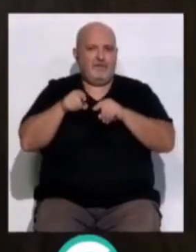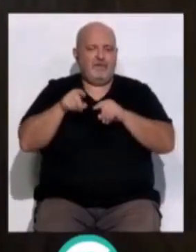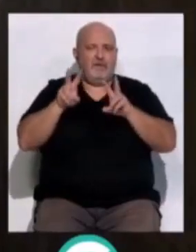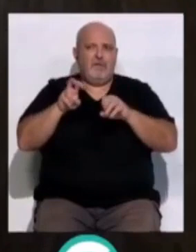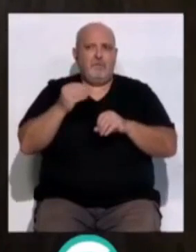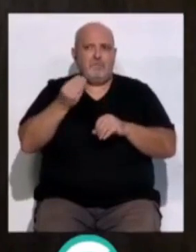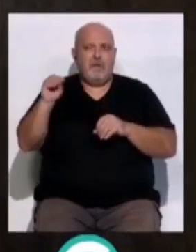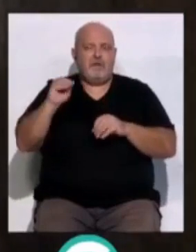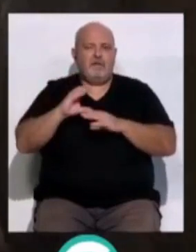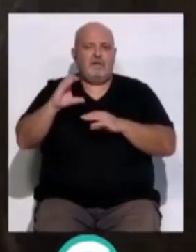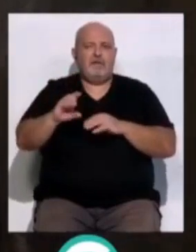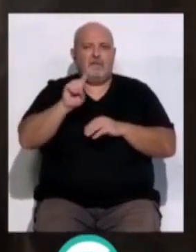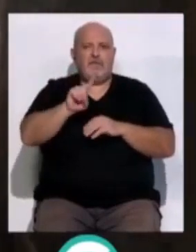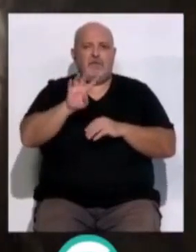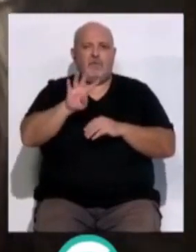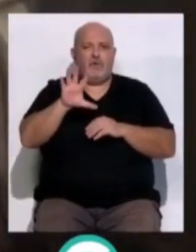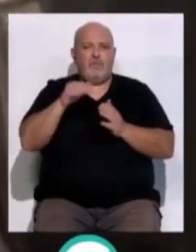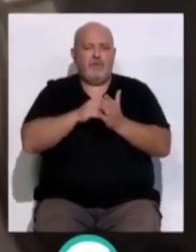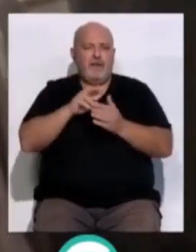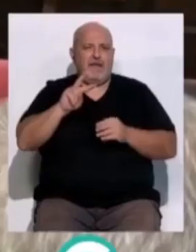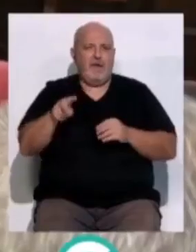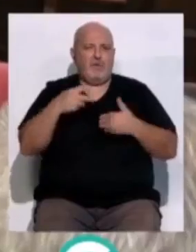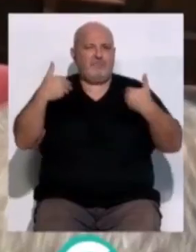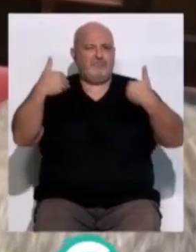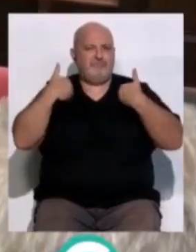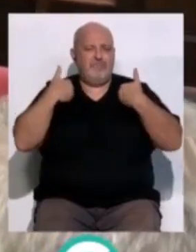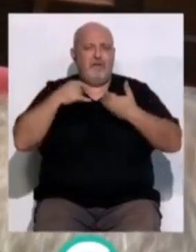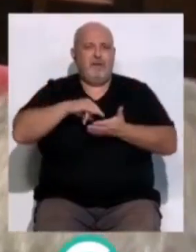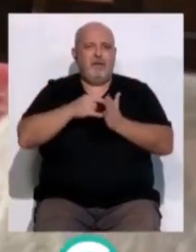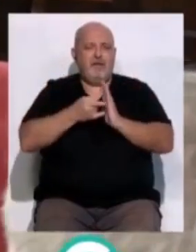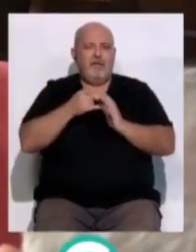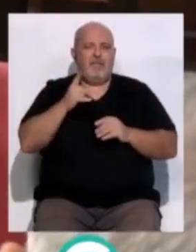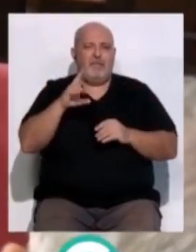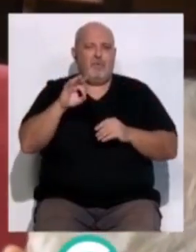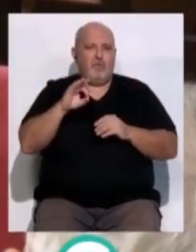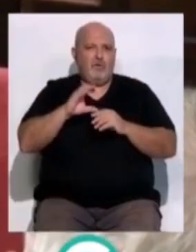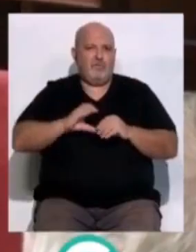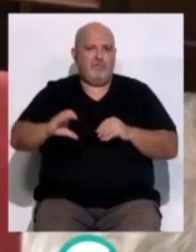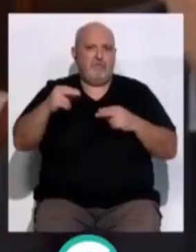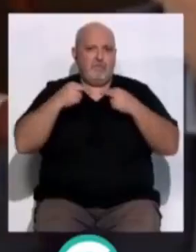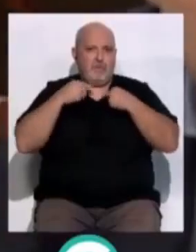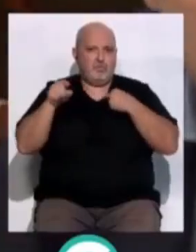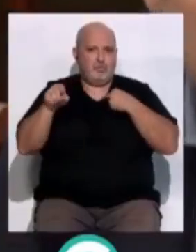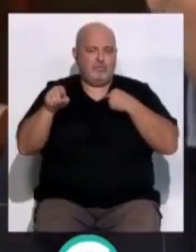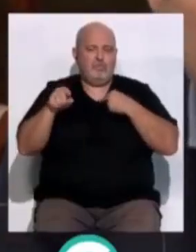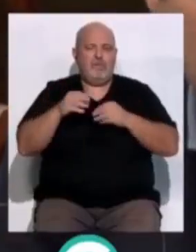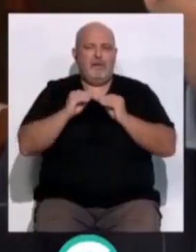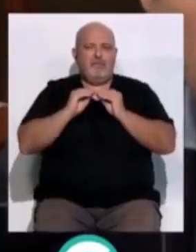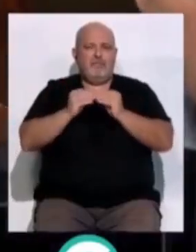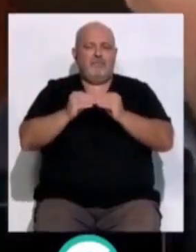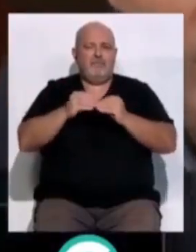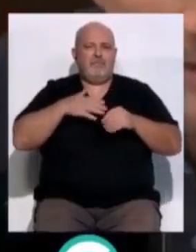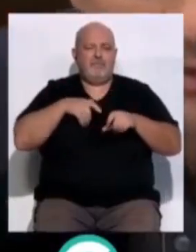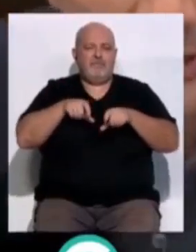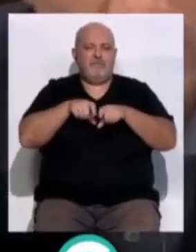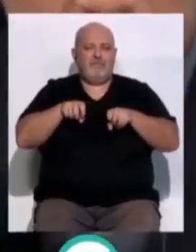destacar además una inversión de 145.000 euros a cargo del Plan Dipu Invierte de la Diputación Provincial para la instalación de